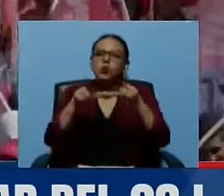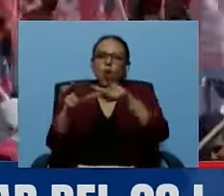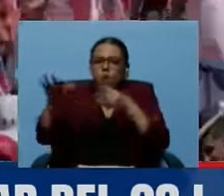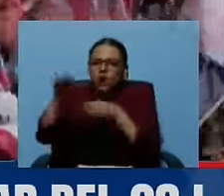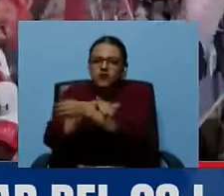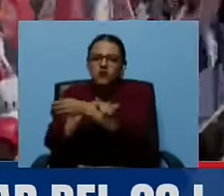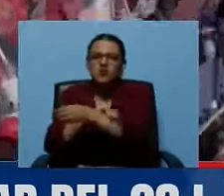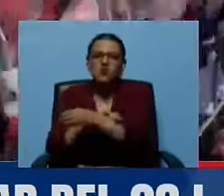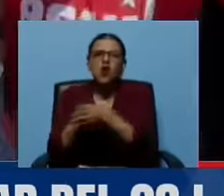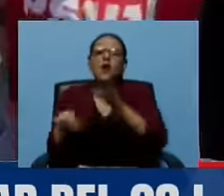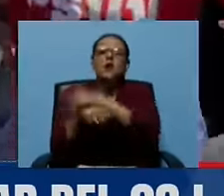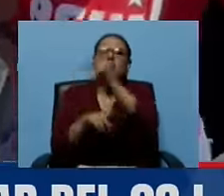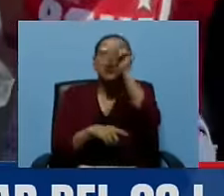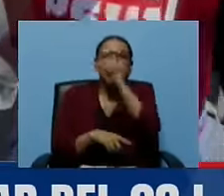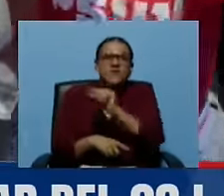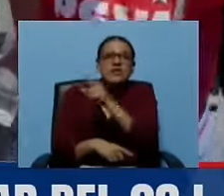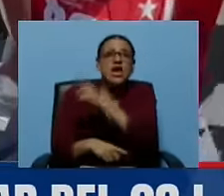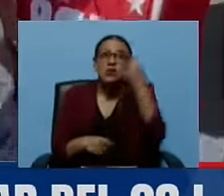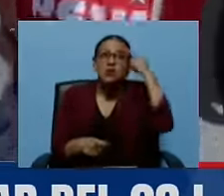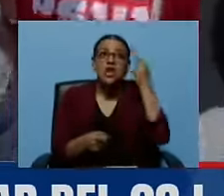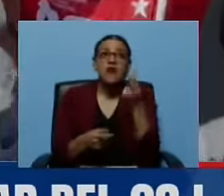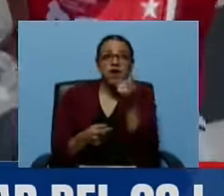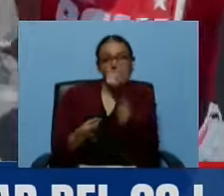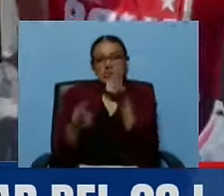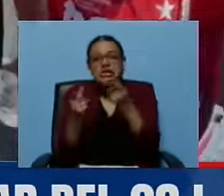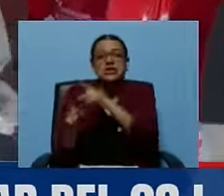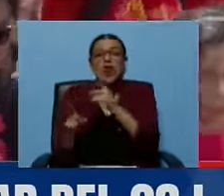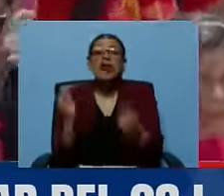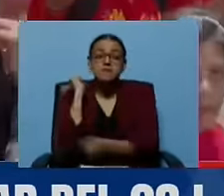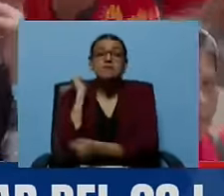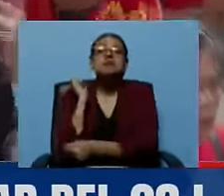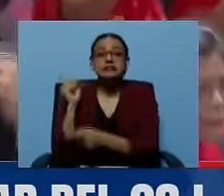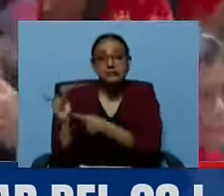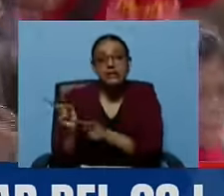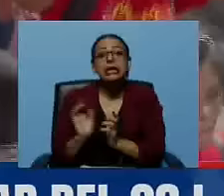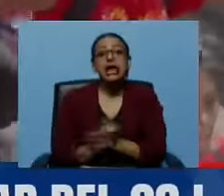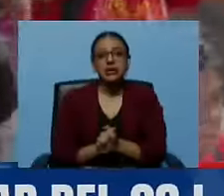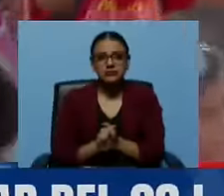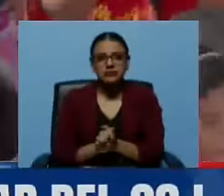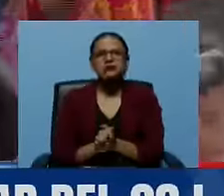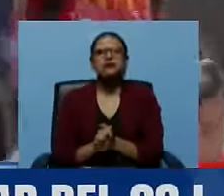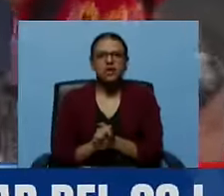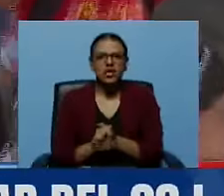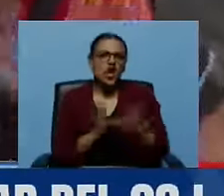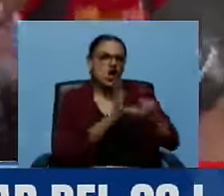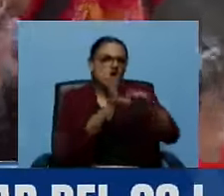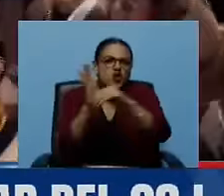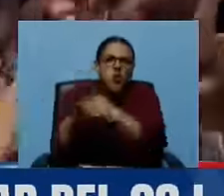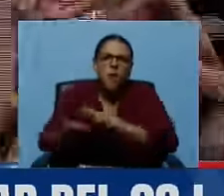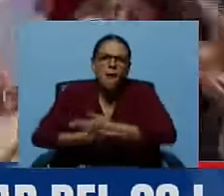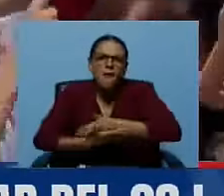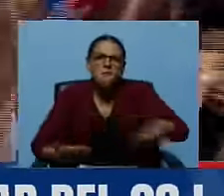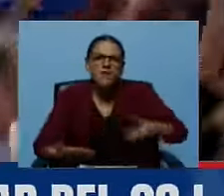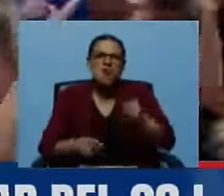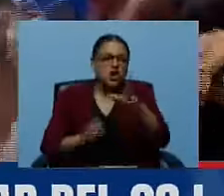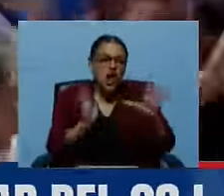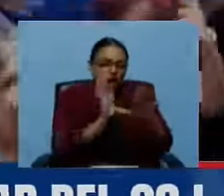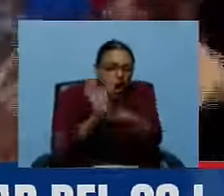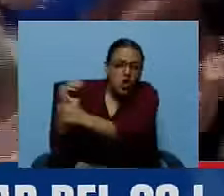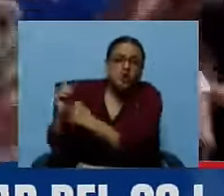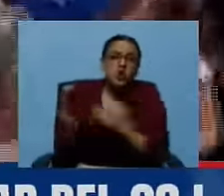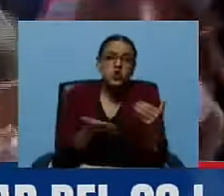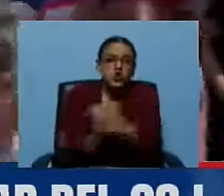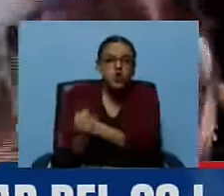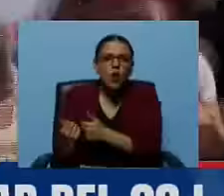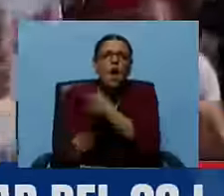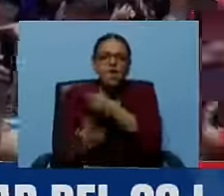porque estaban de rebaja, el viejito es agarrado. Se robó un poco de millones y mira, es agarrado.